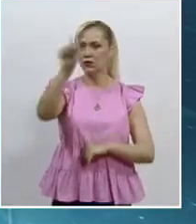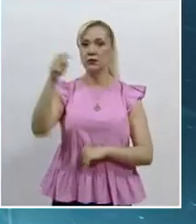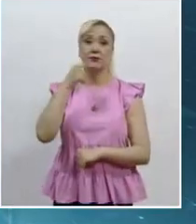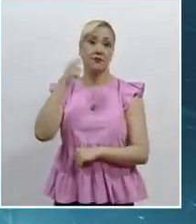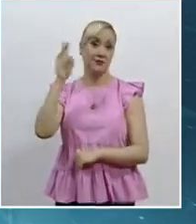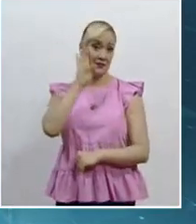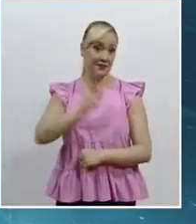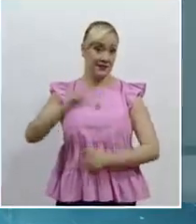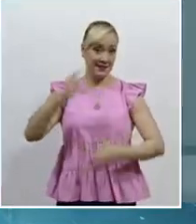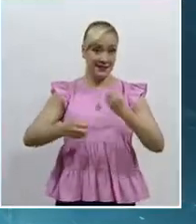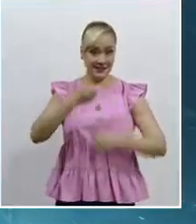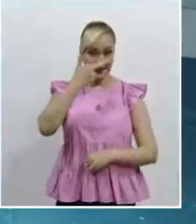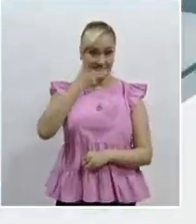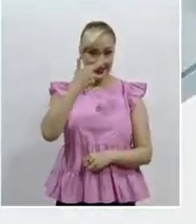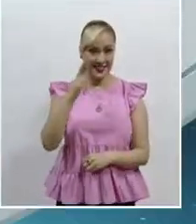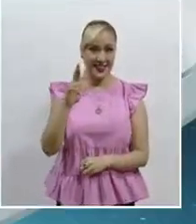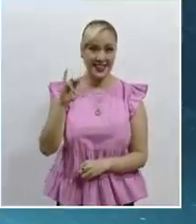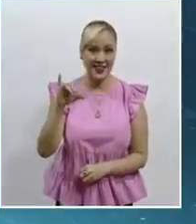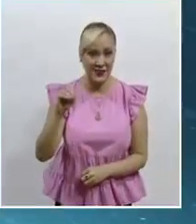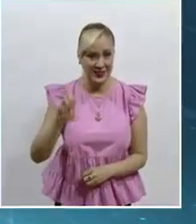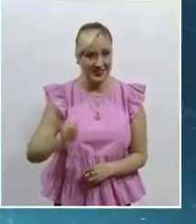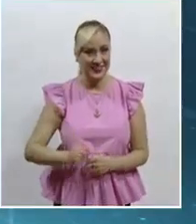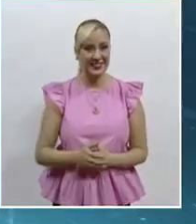la ministra Ríos Farjat.